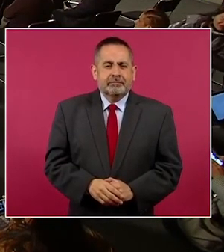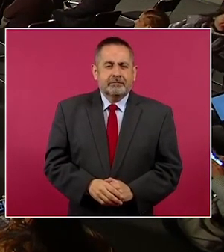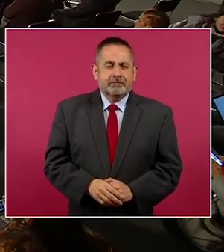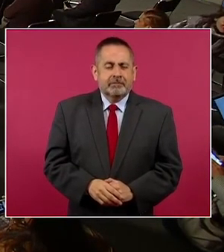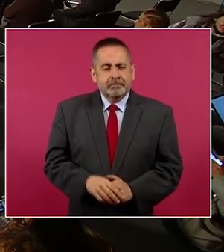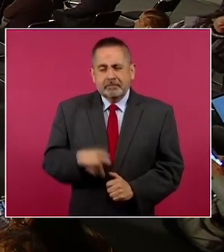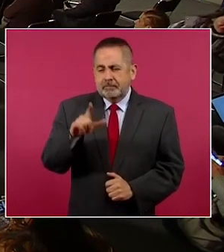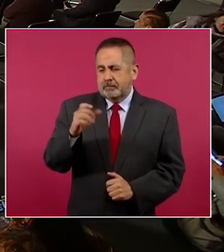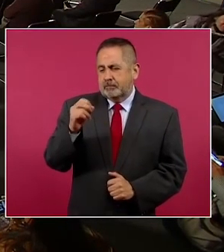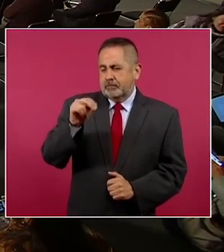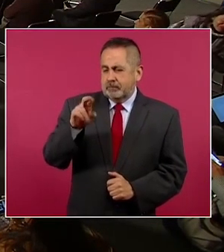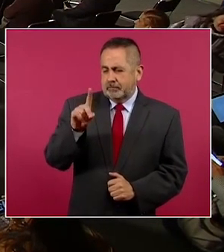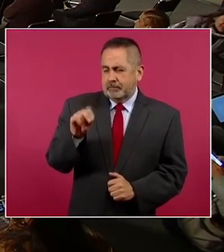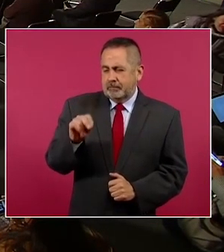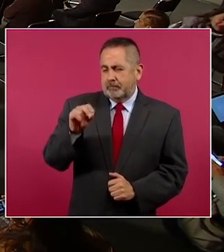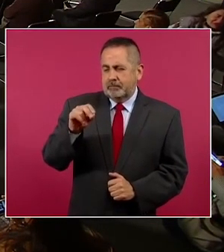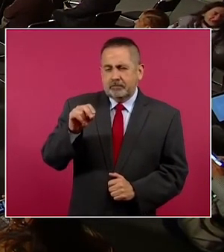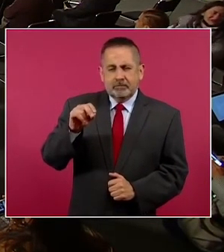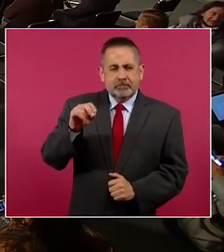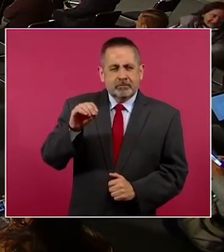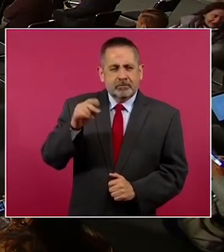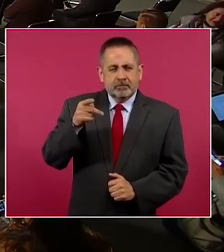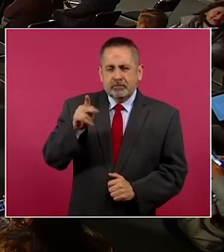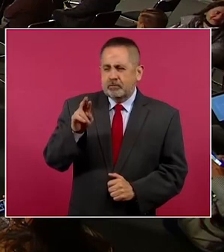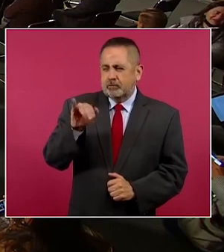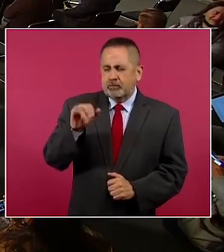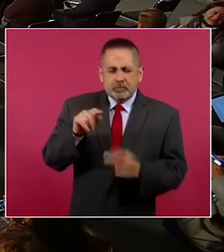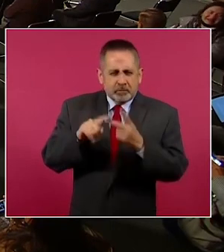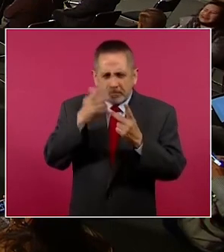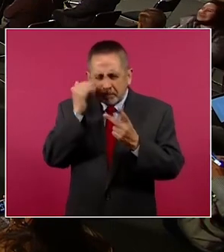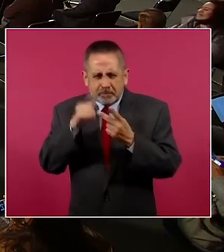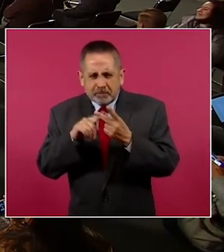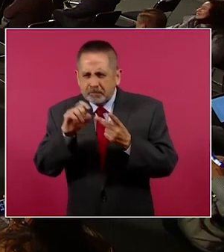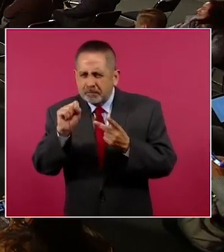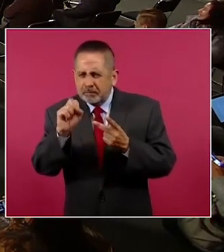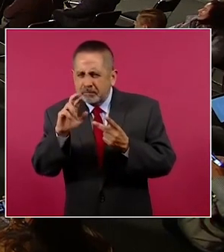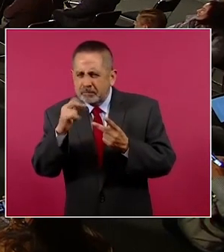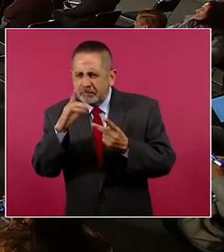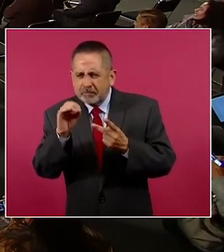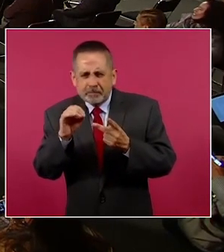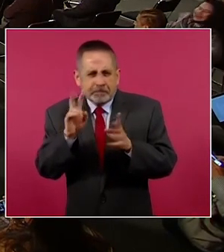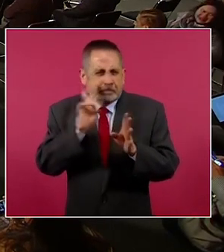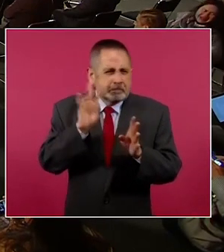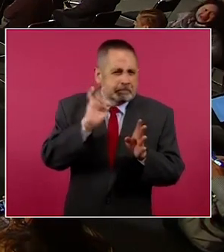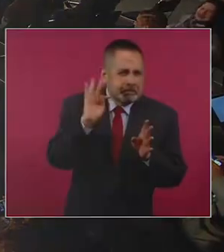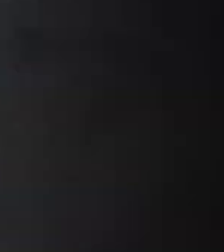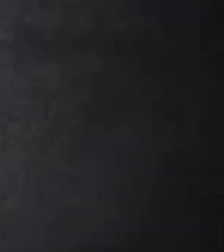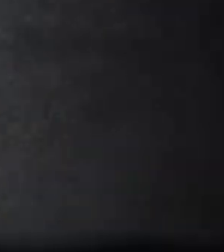Bueno, está Leonardo Curcio, no sé si este es Sergio Sarmiento, pero podría ser.